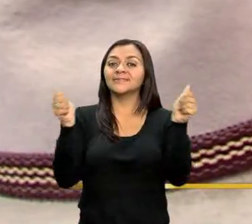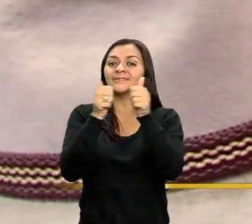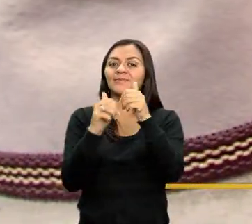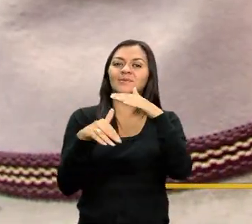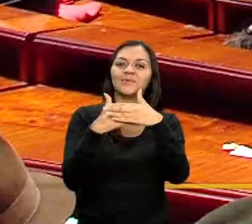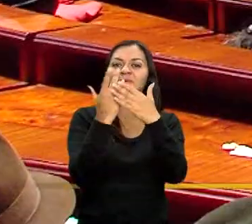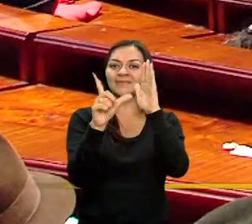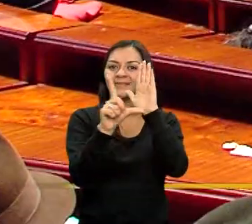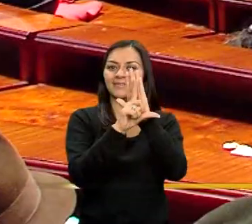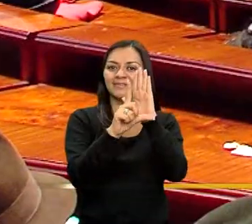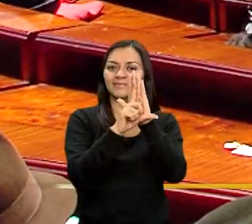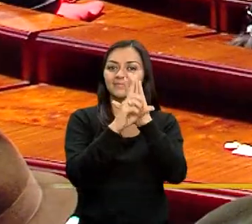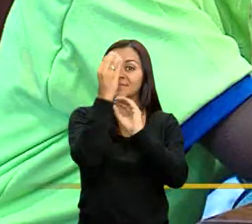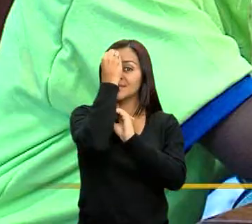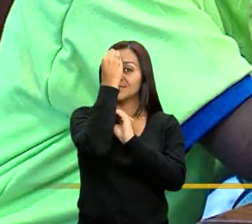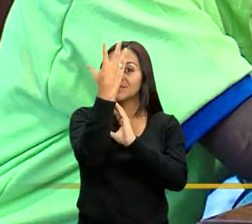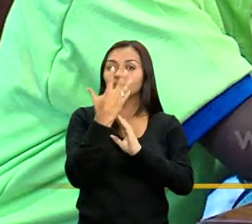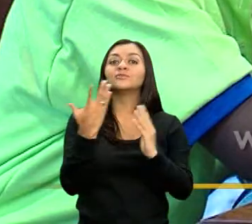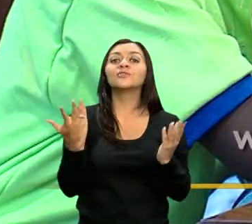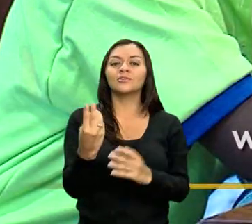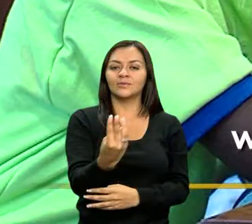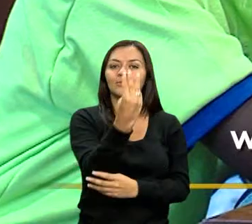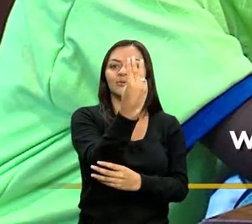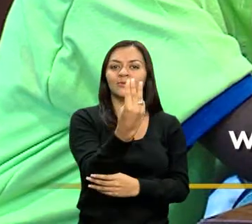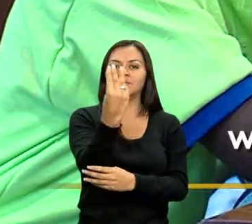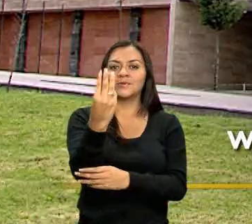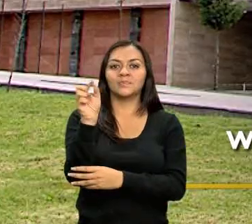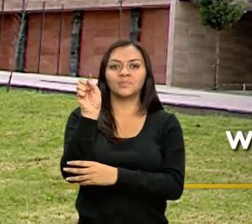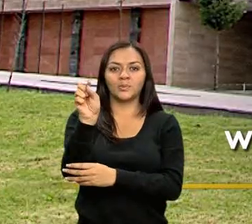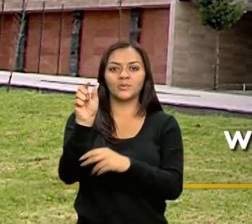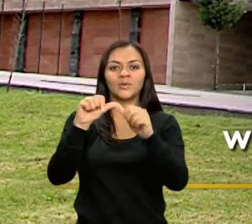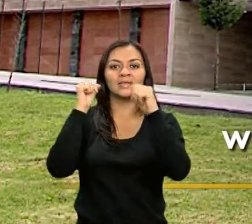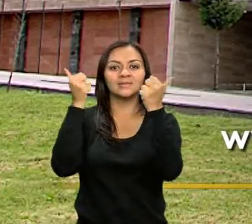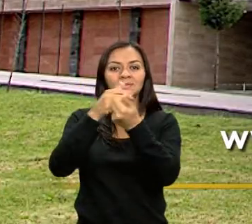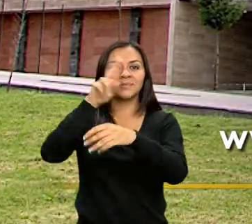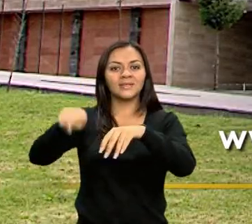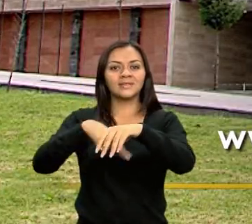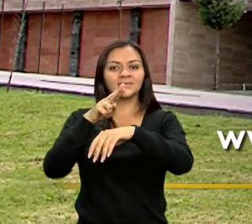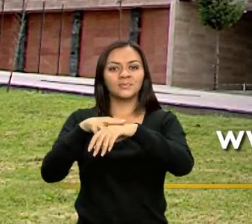una nueva ley. Más información en